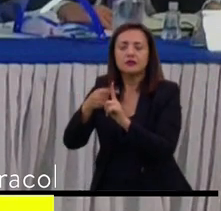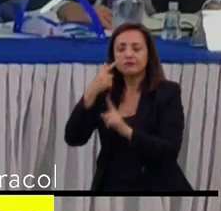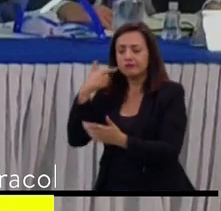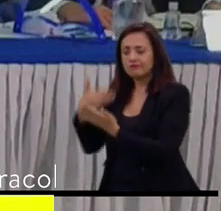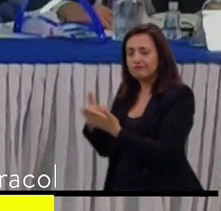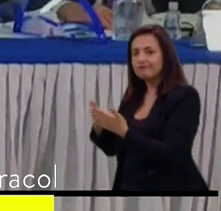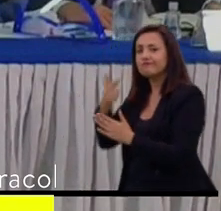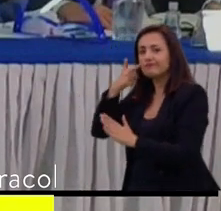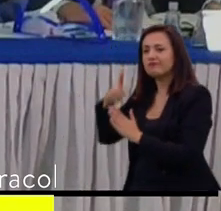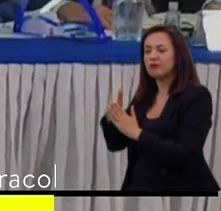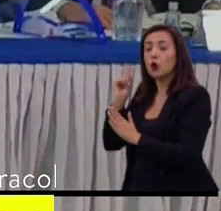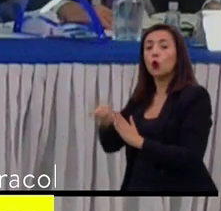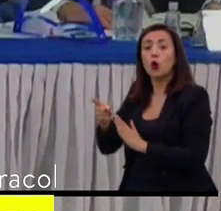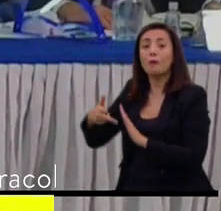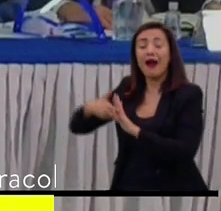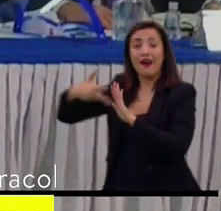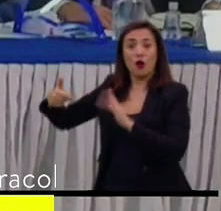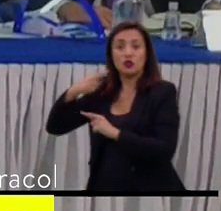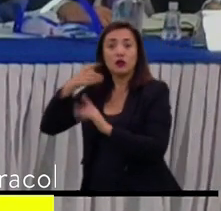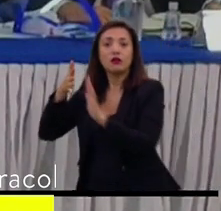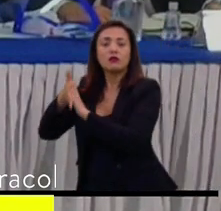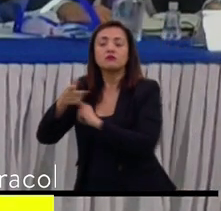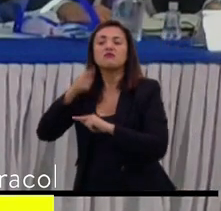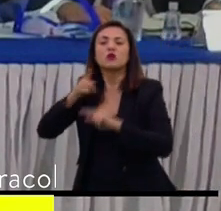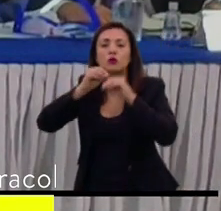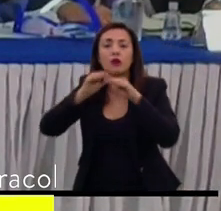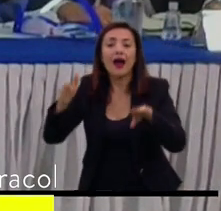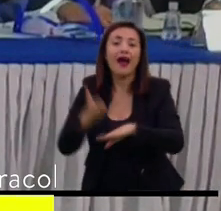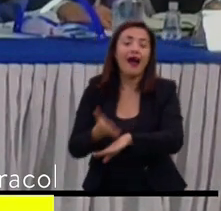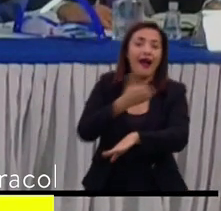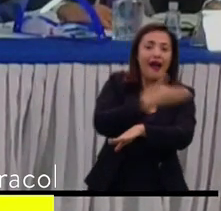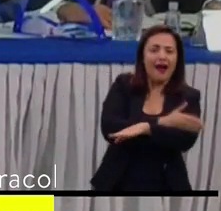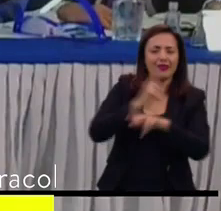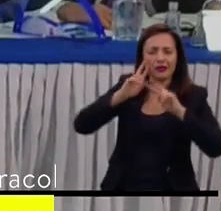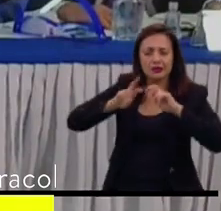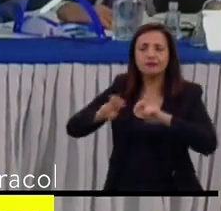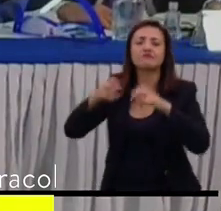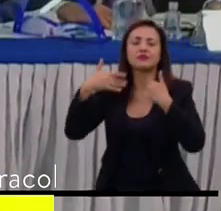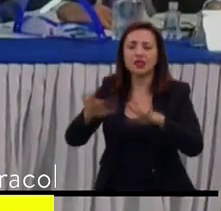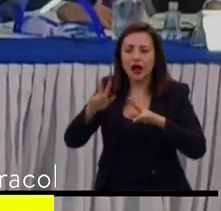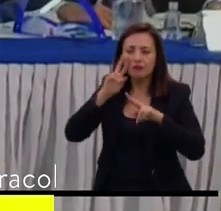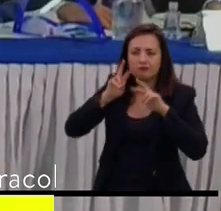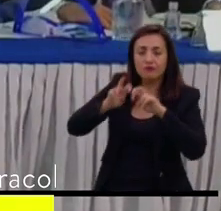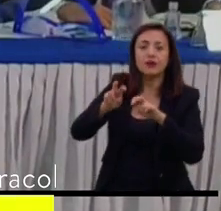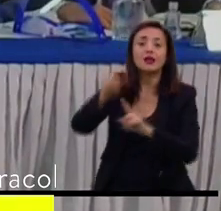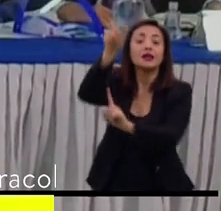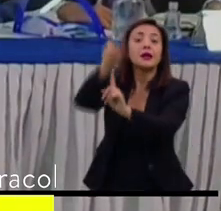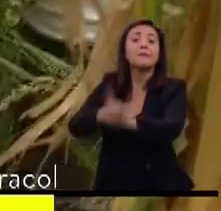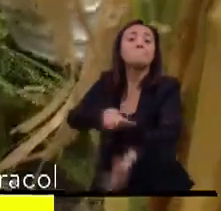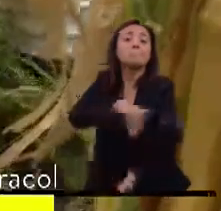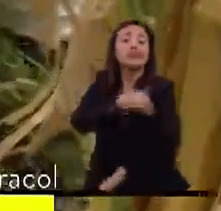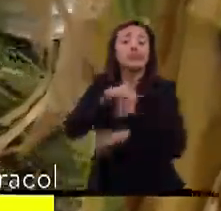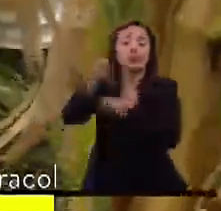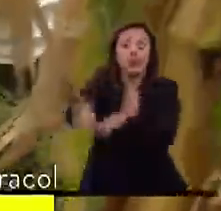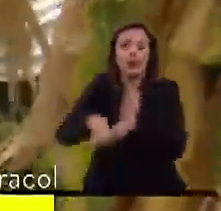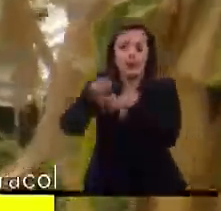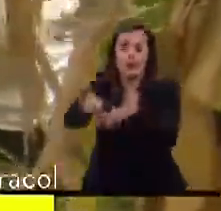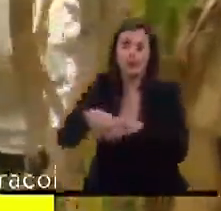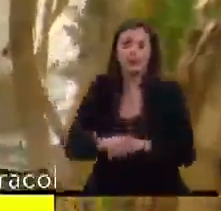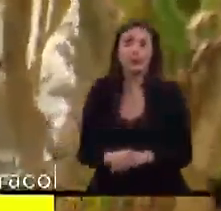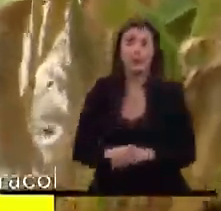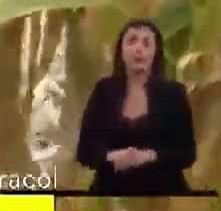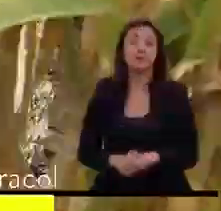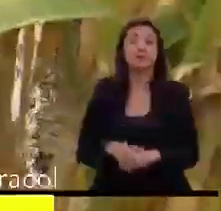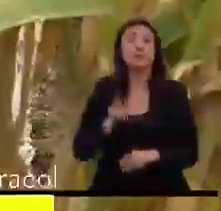constitucional, en este caso con una noticia preliminar abierta, que es el ministro de Agricultura. Según la